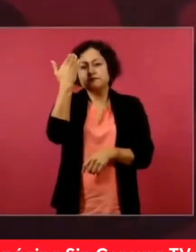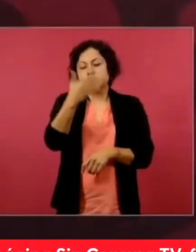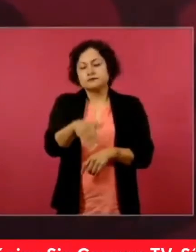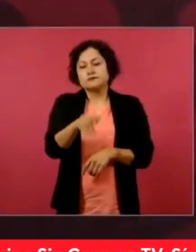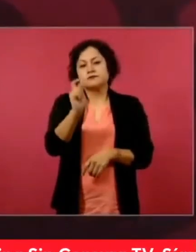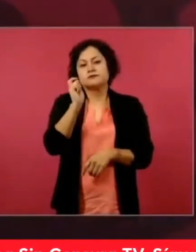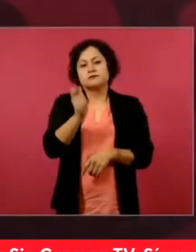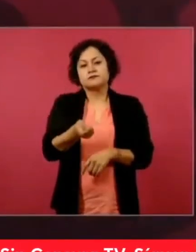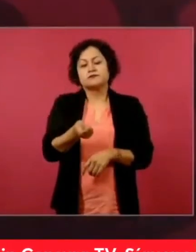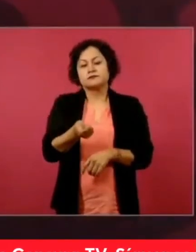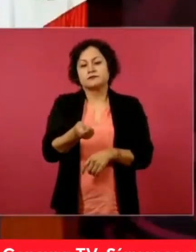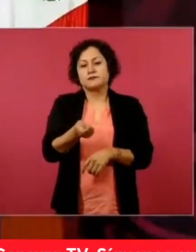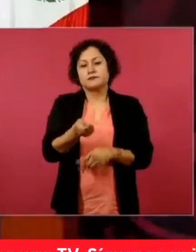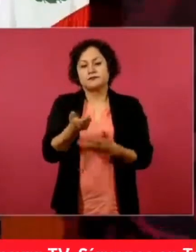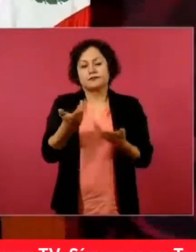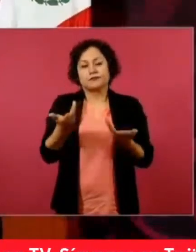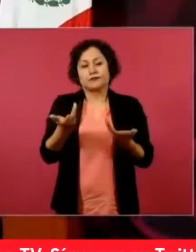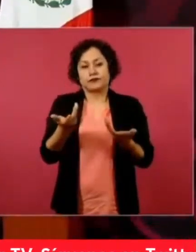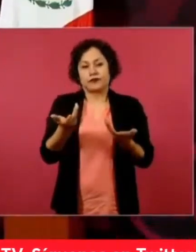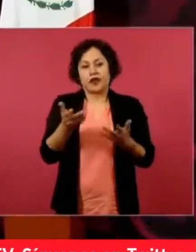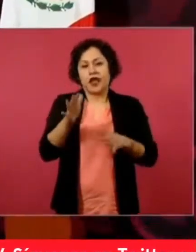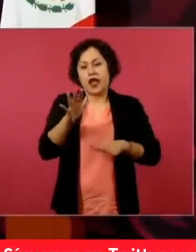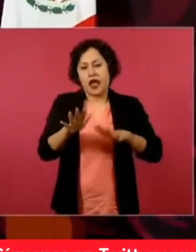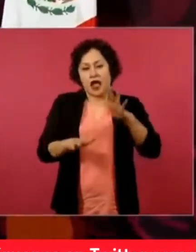esa desviación, ¿no?